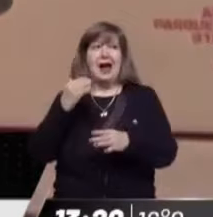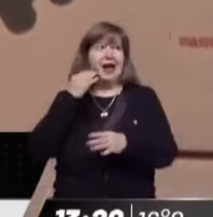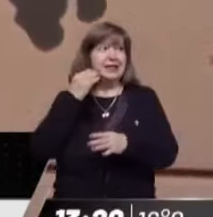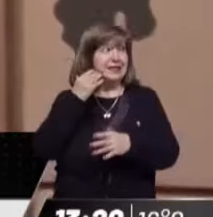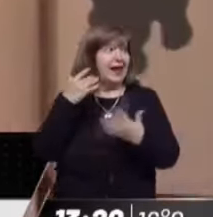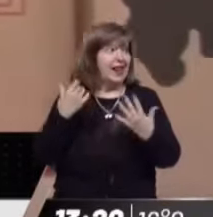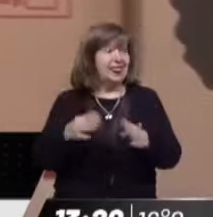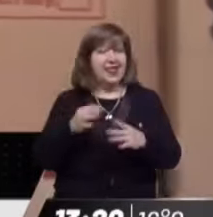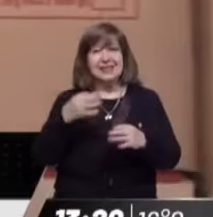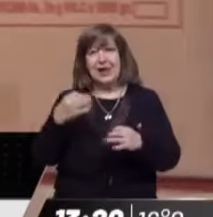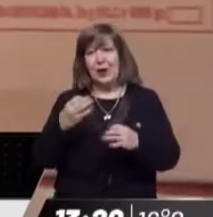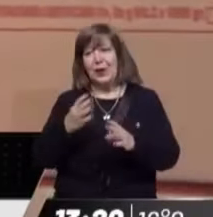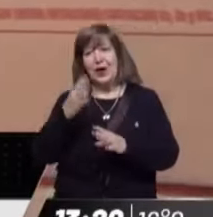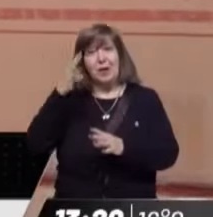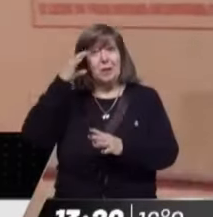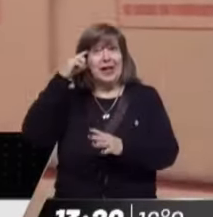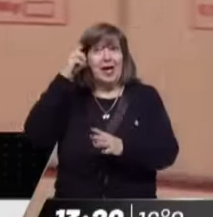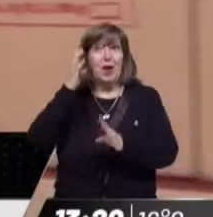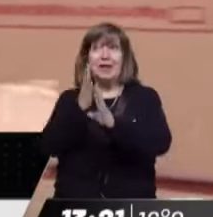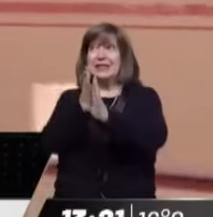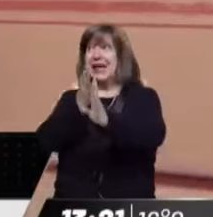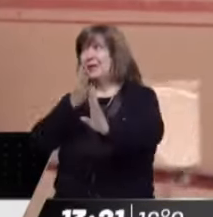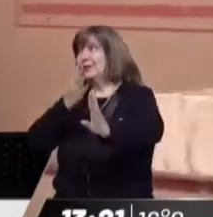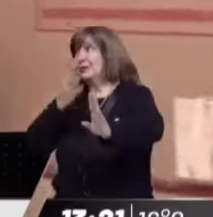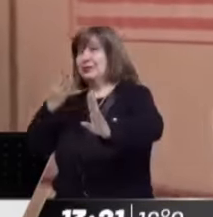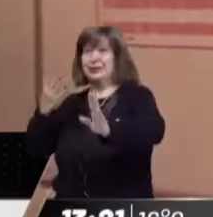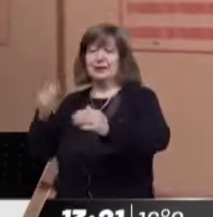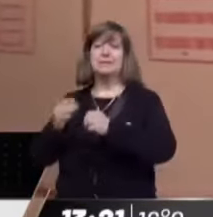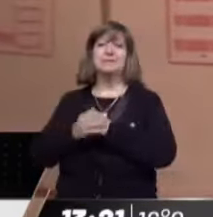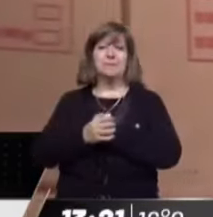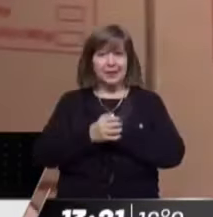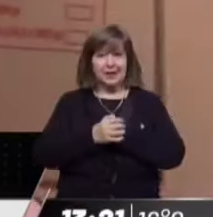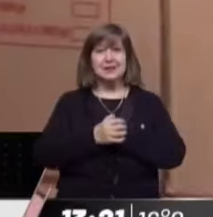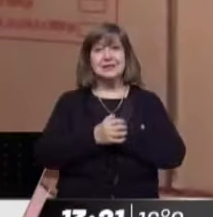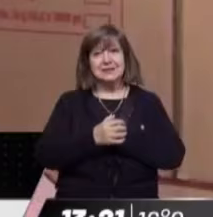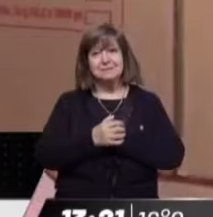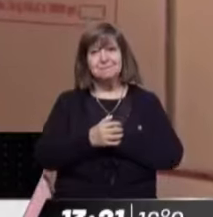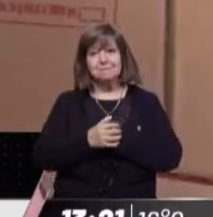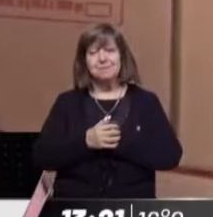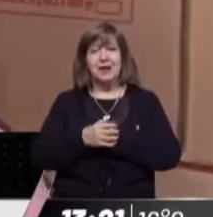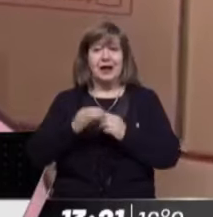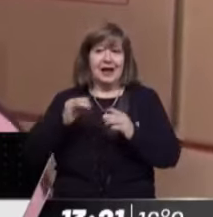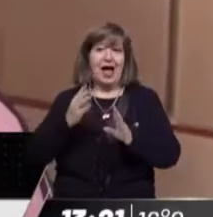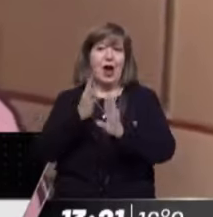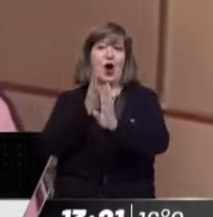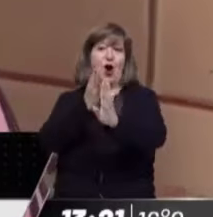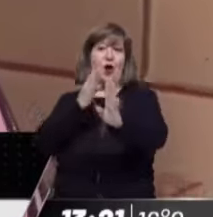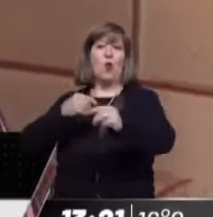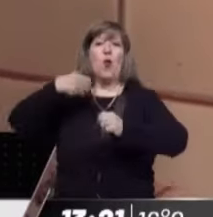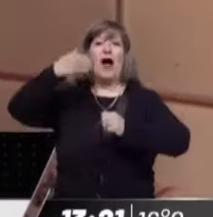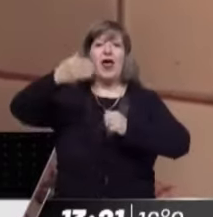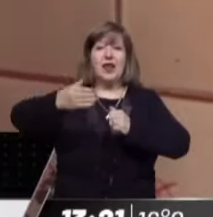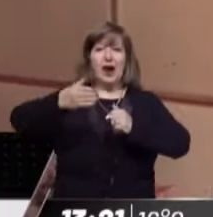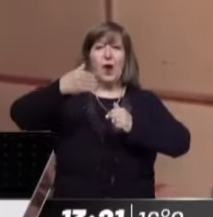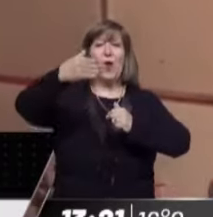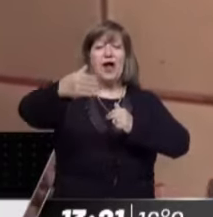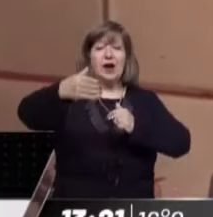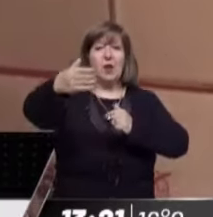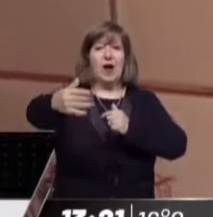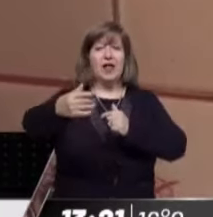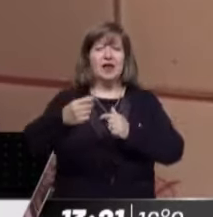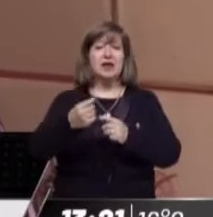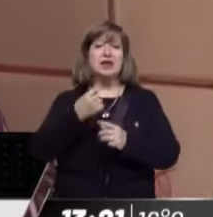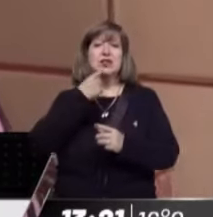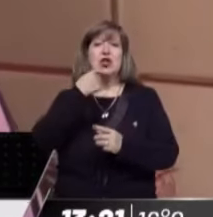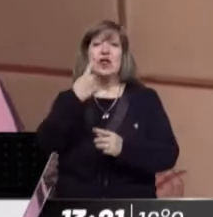saben que va a haber cuadras de de cola sí va a haber cuadras de cola porque también lo que nosotros hemos pedido que venga